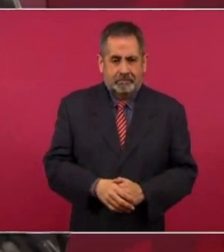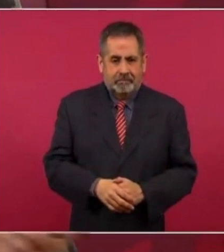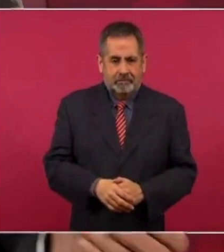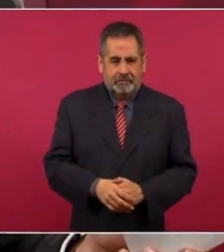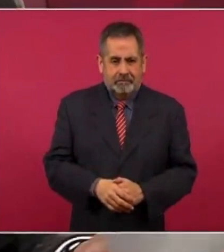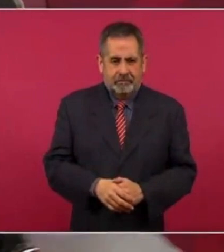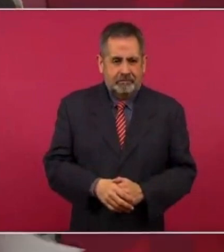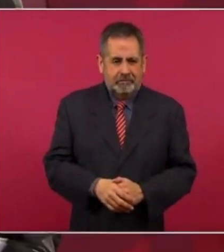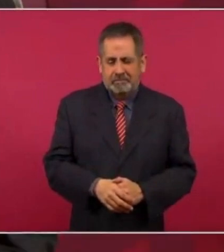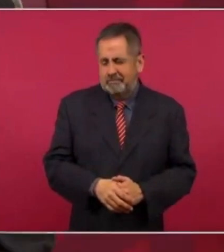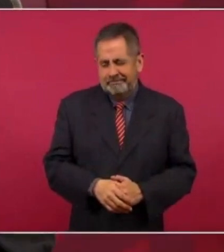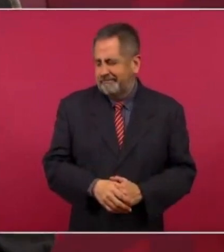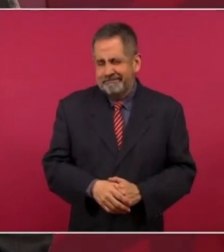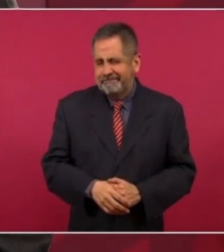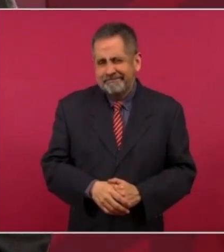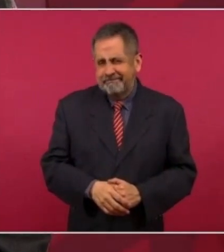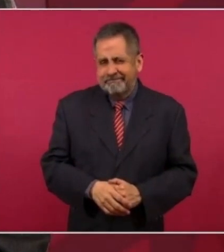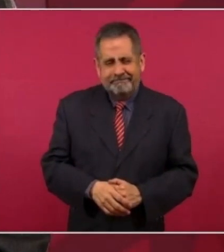Nada,